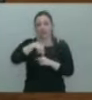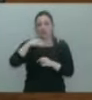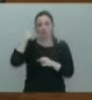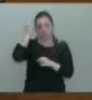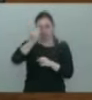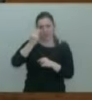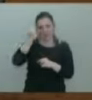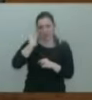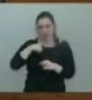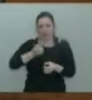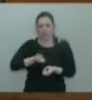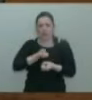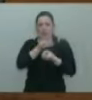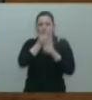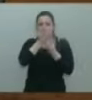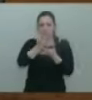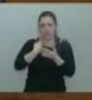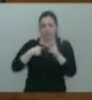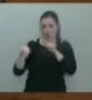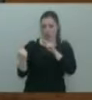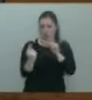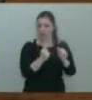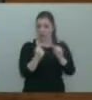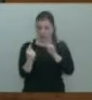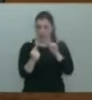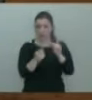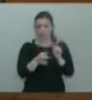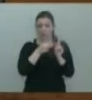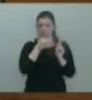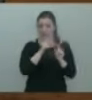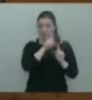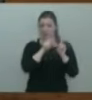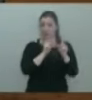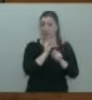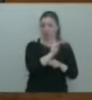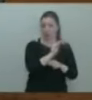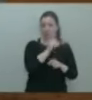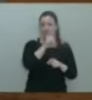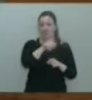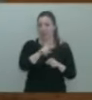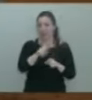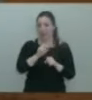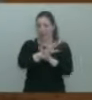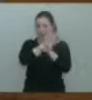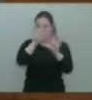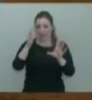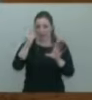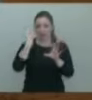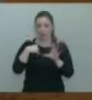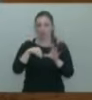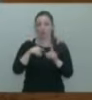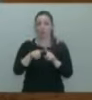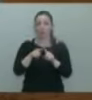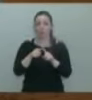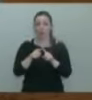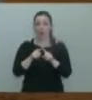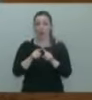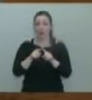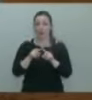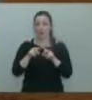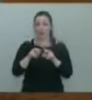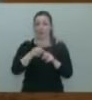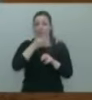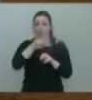manifiesto tanto durante el debate de la interpelación como en la comparecencia de los síndicos ante la Comisión de Hacienda a